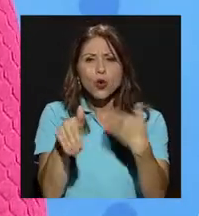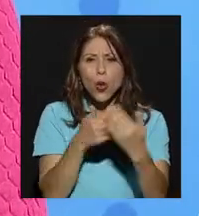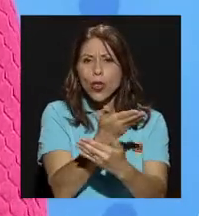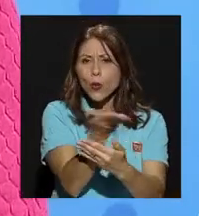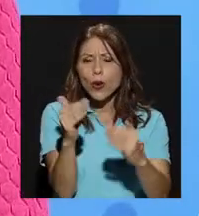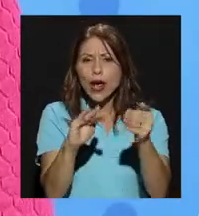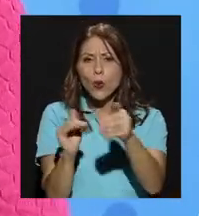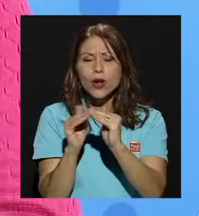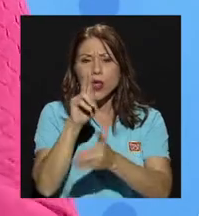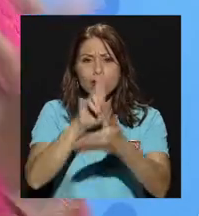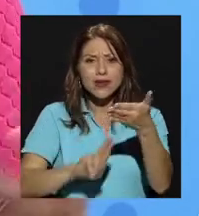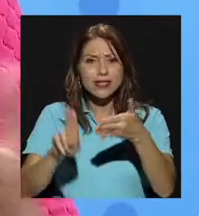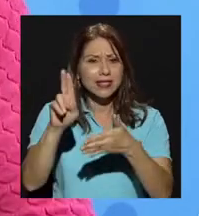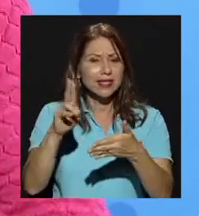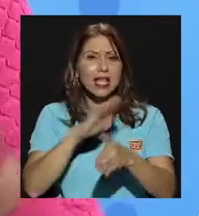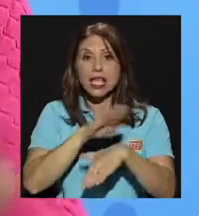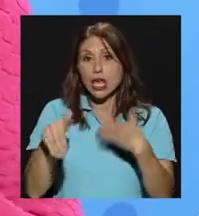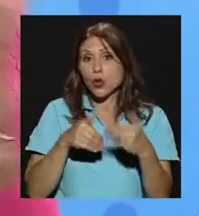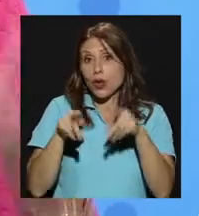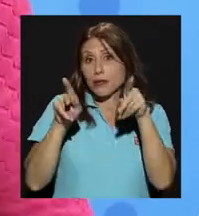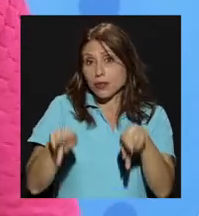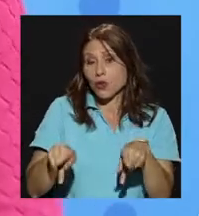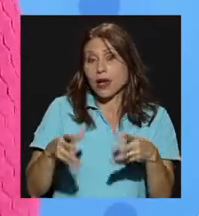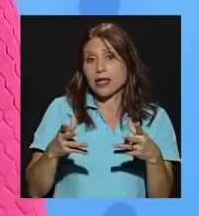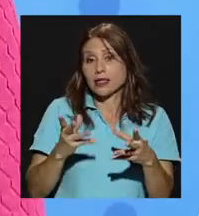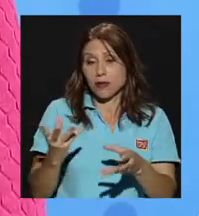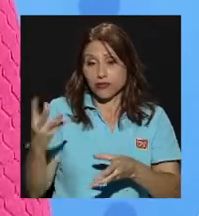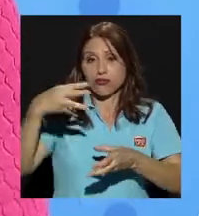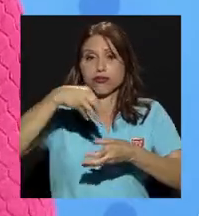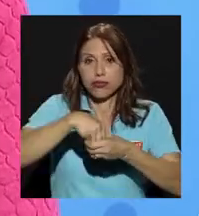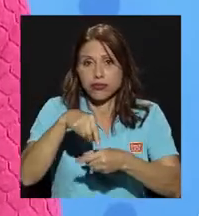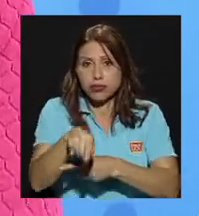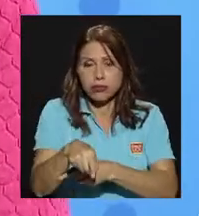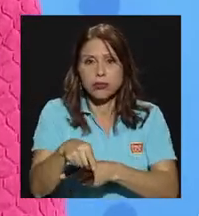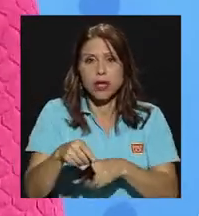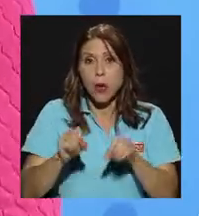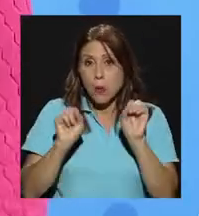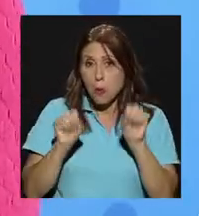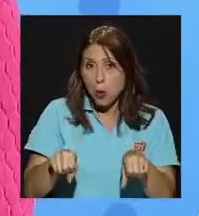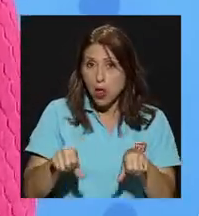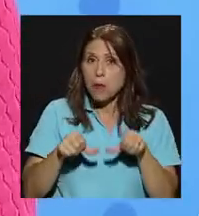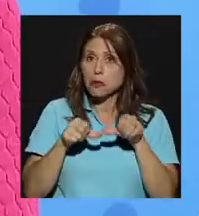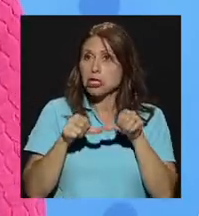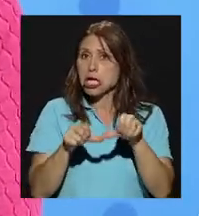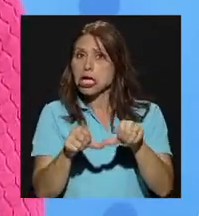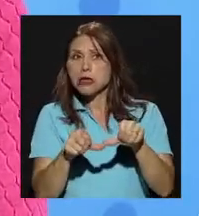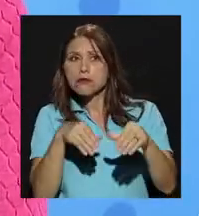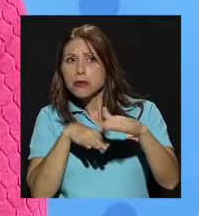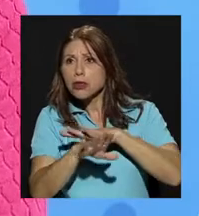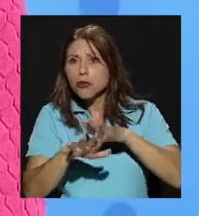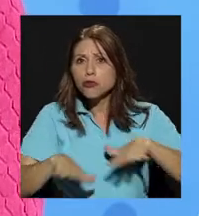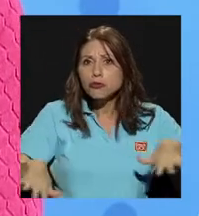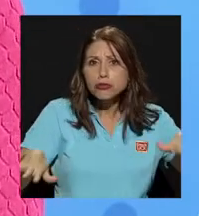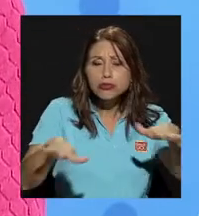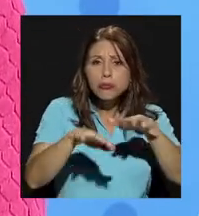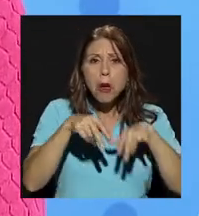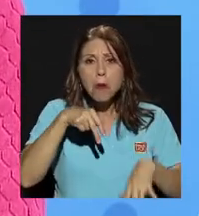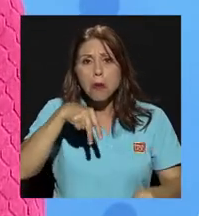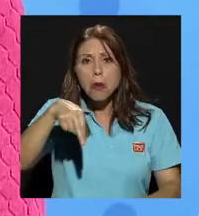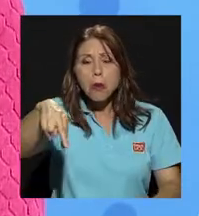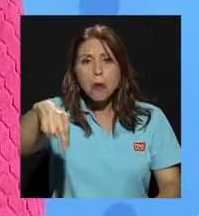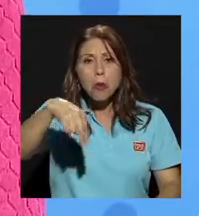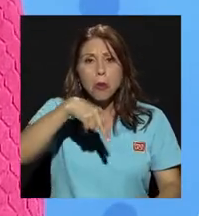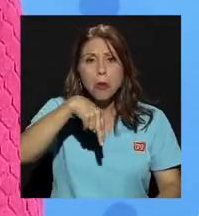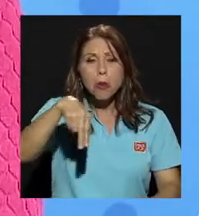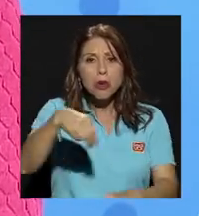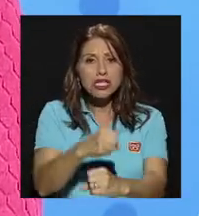comunidad universitaria y a todos los que nos implica la comunidad universitaria, ¿podemos seguir transitando por el campus de manera segura,